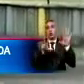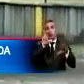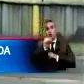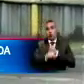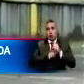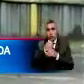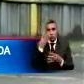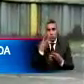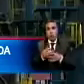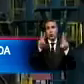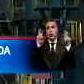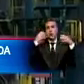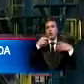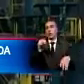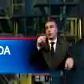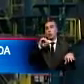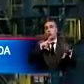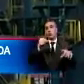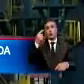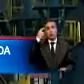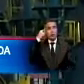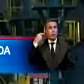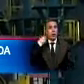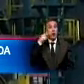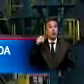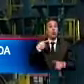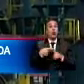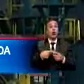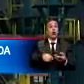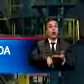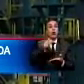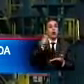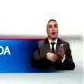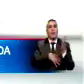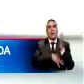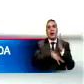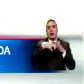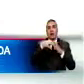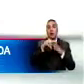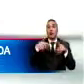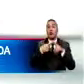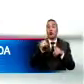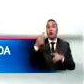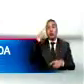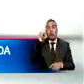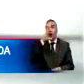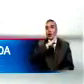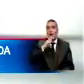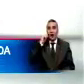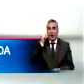años de prisión por delito de peculado en la adjudicación de contratos petroleros durante el gobierno